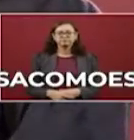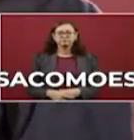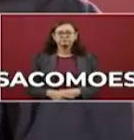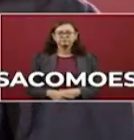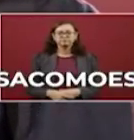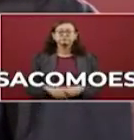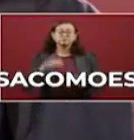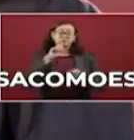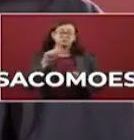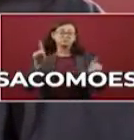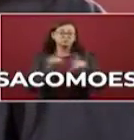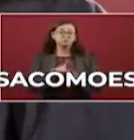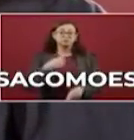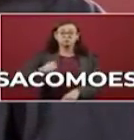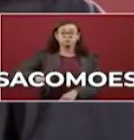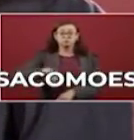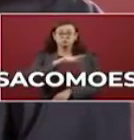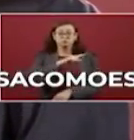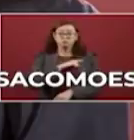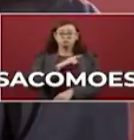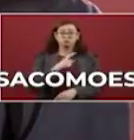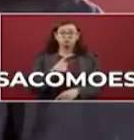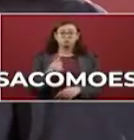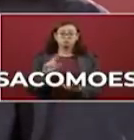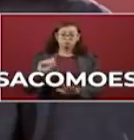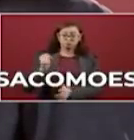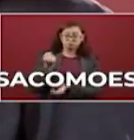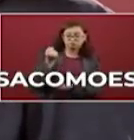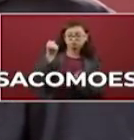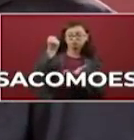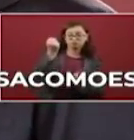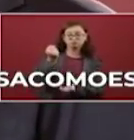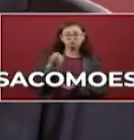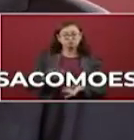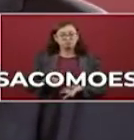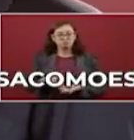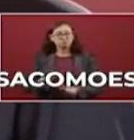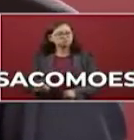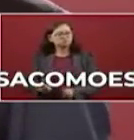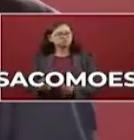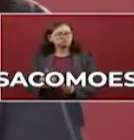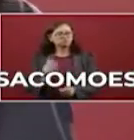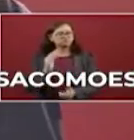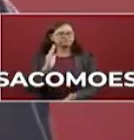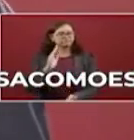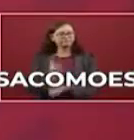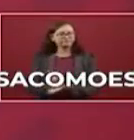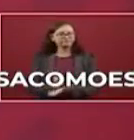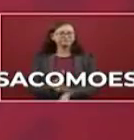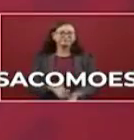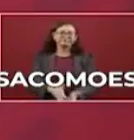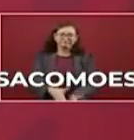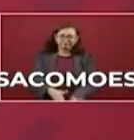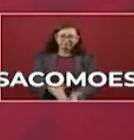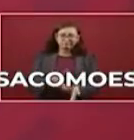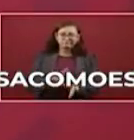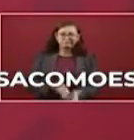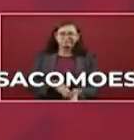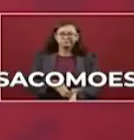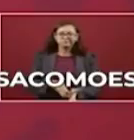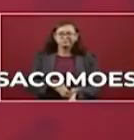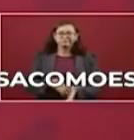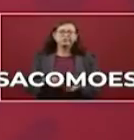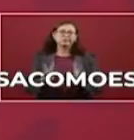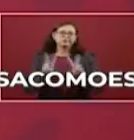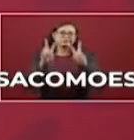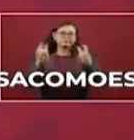estén más y mejor informados. Una cosa que me atrajo la atención de esta rueda de prensa que da todos los días es a las 7 de la mañana. El presidente Andrés